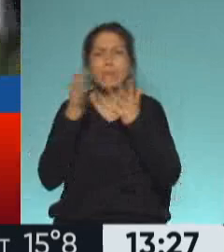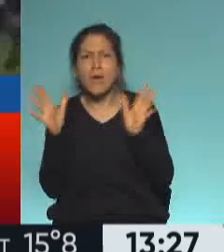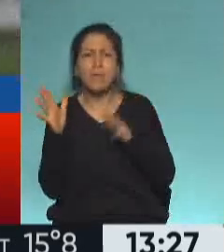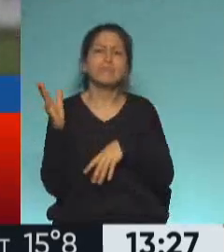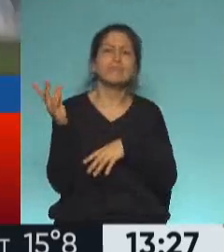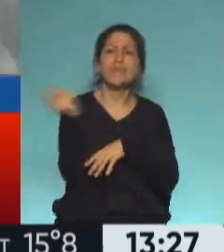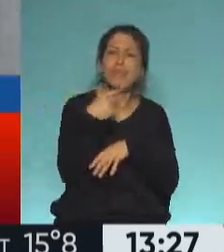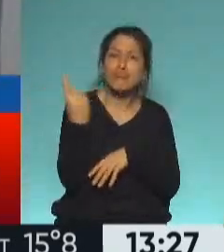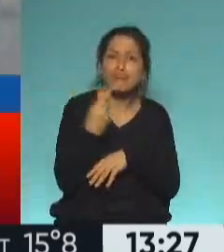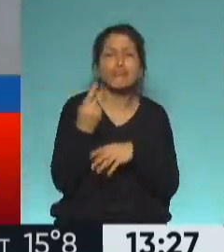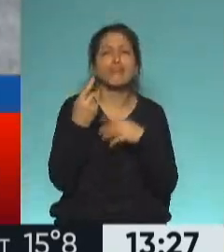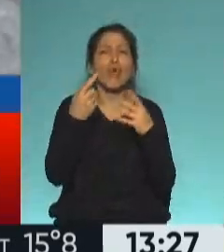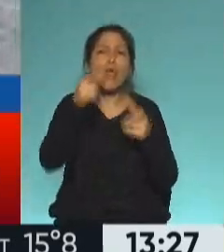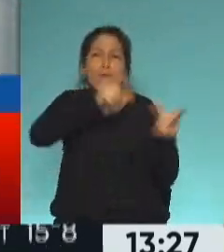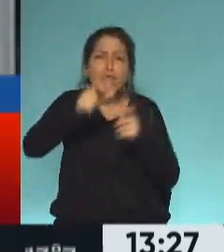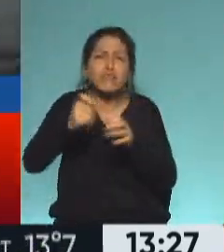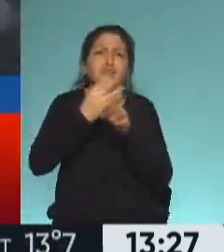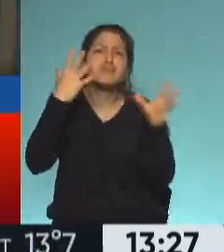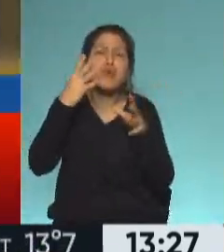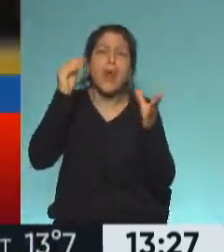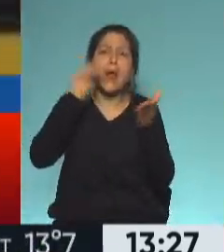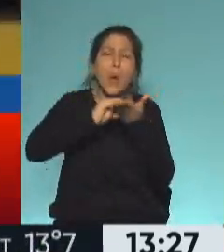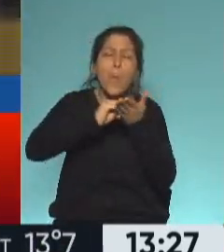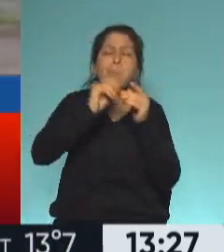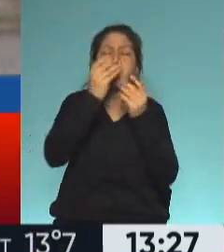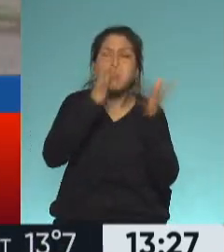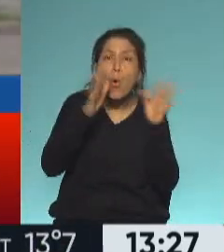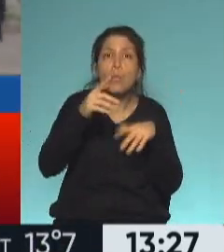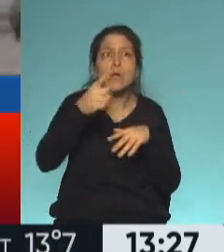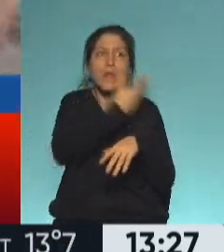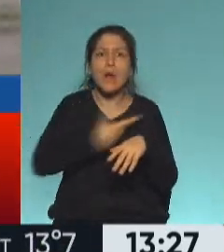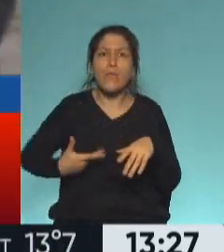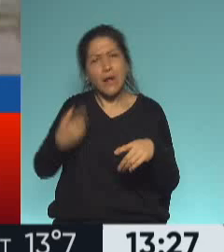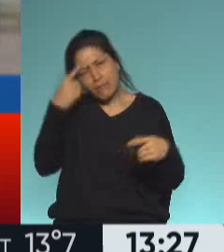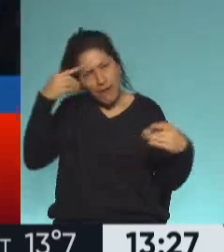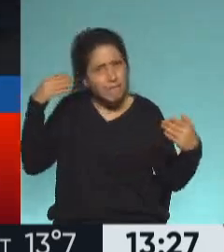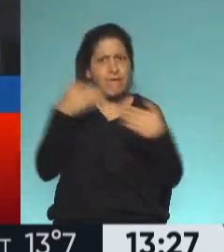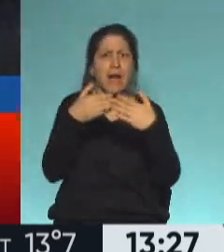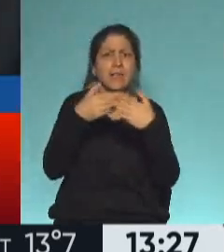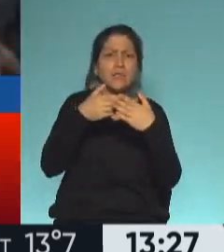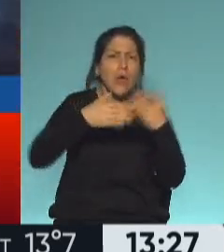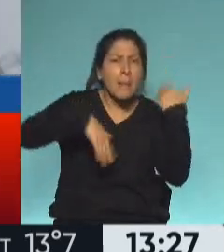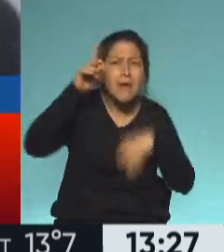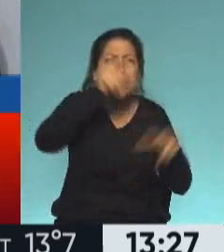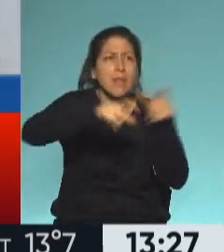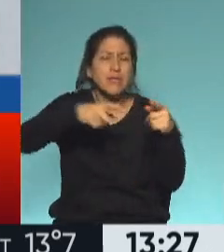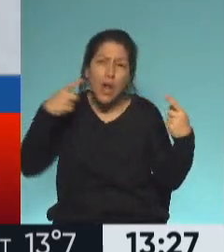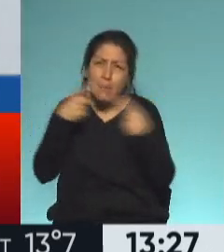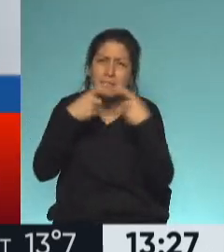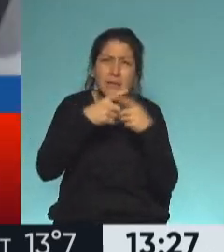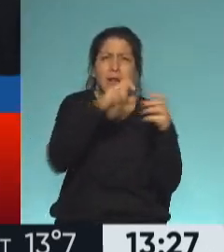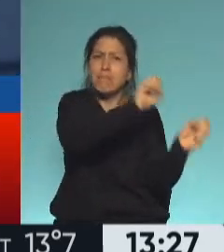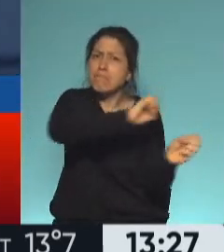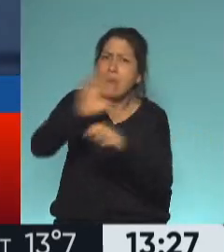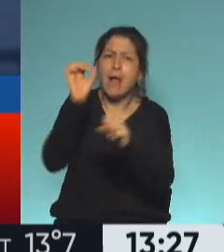en cadena de funcionarios públicos que el gobierno de Lukashenko enfrentó, deteniendo a miles de opositores con violaciones